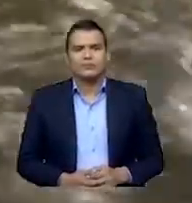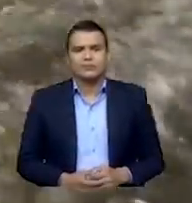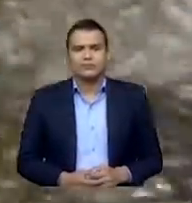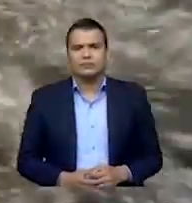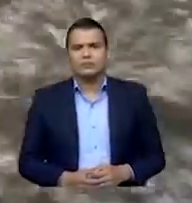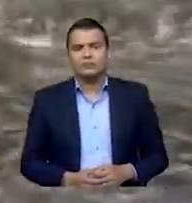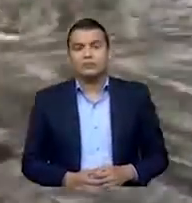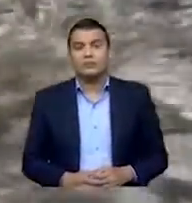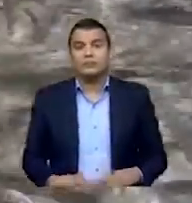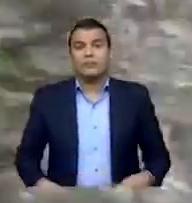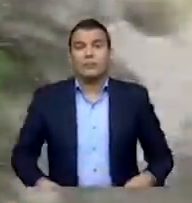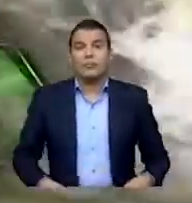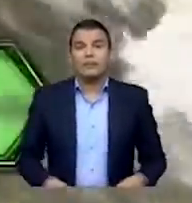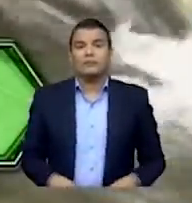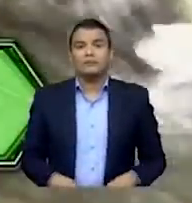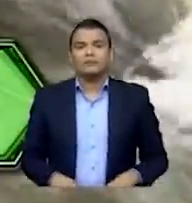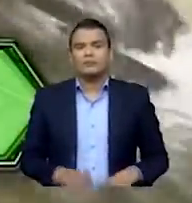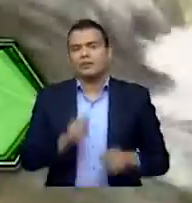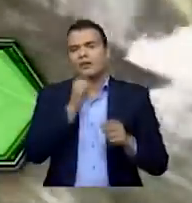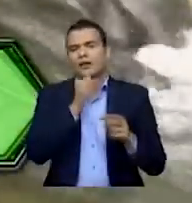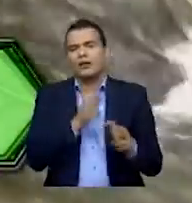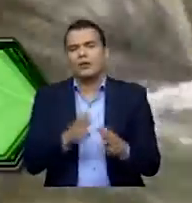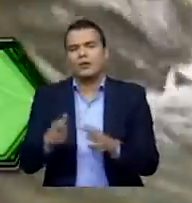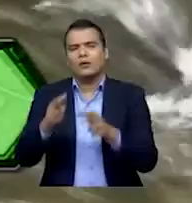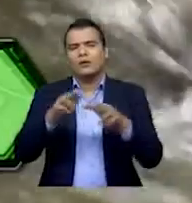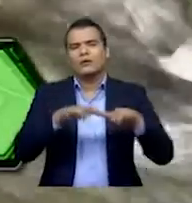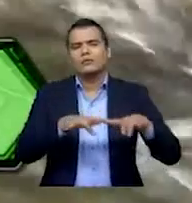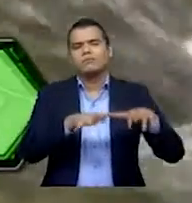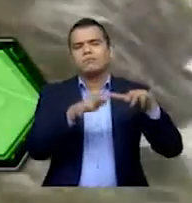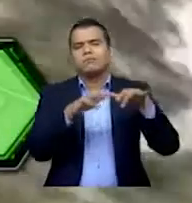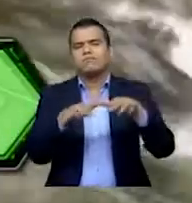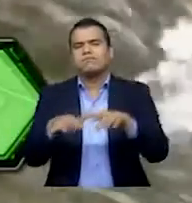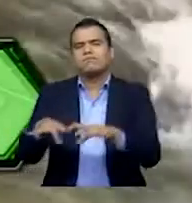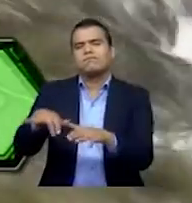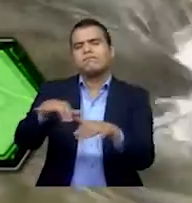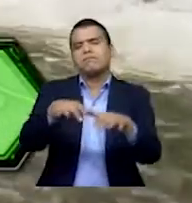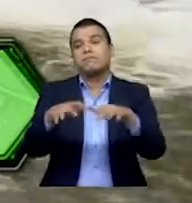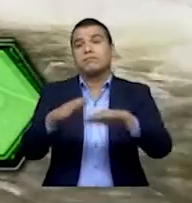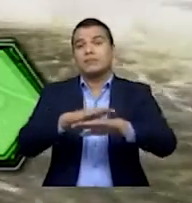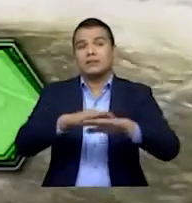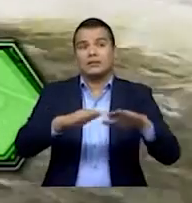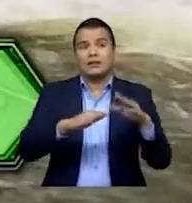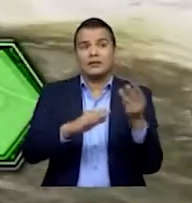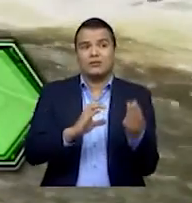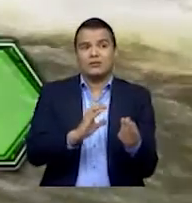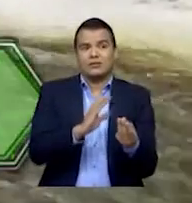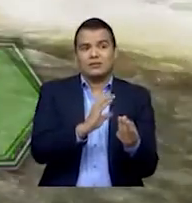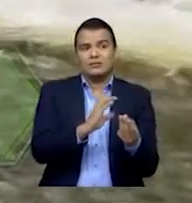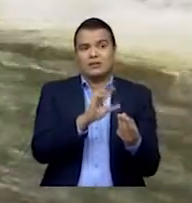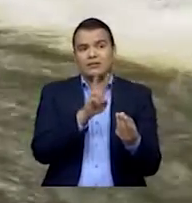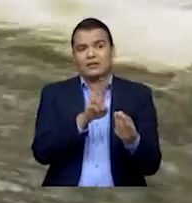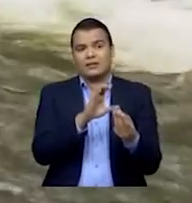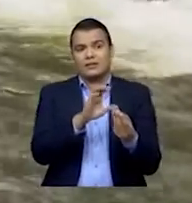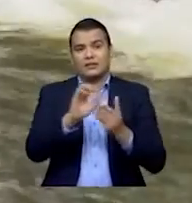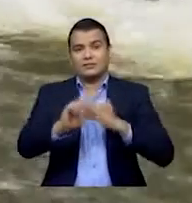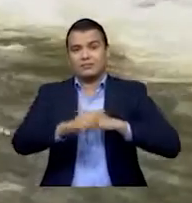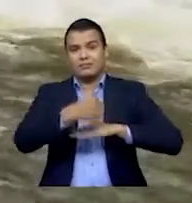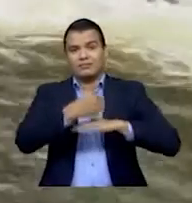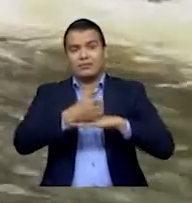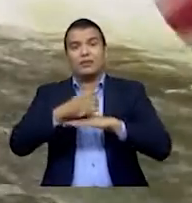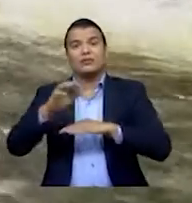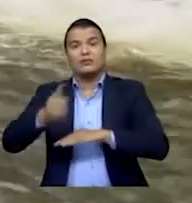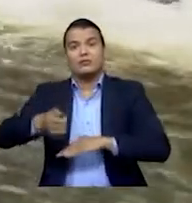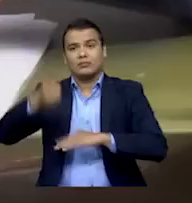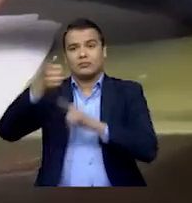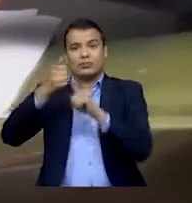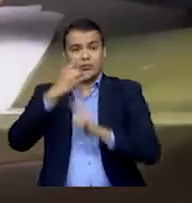en medio del relajante sonido de las aguas cristalinas del río pance el director de la sede se marco antonio suárez y el rector